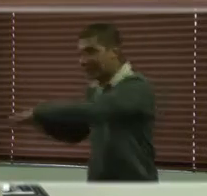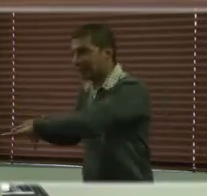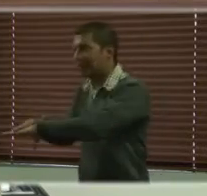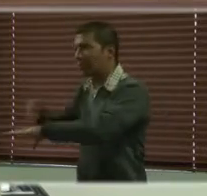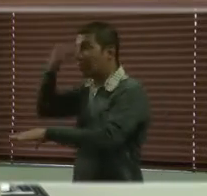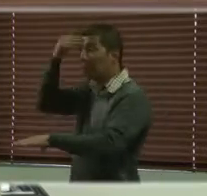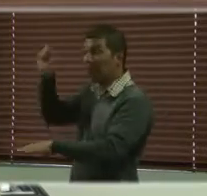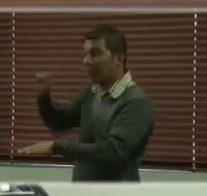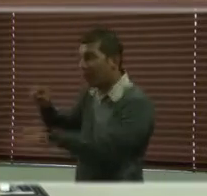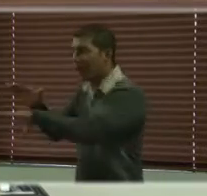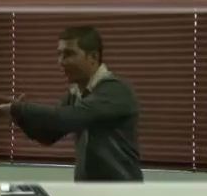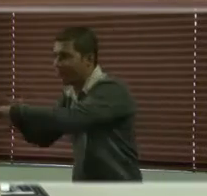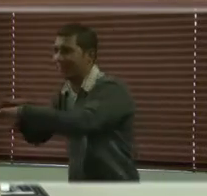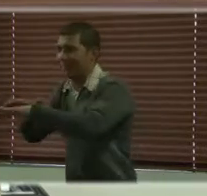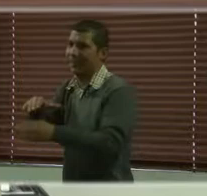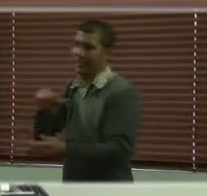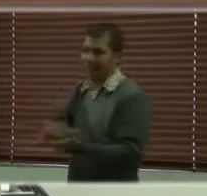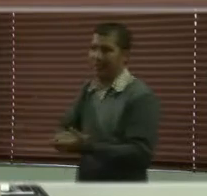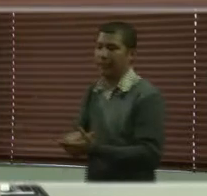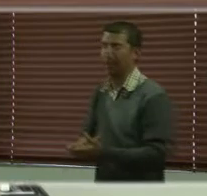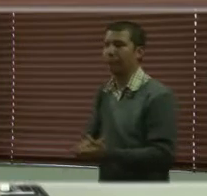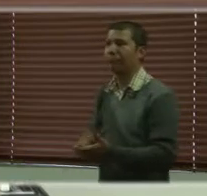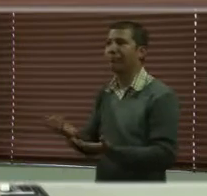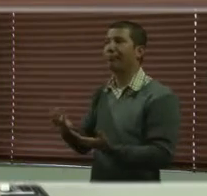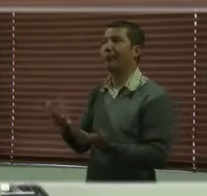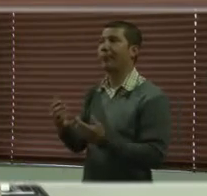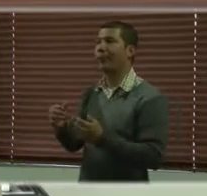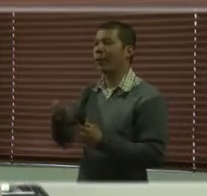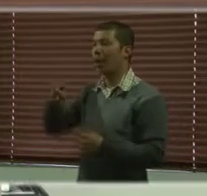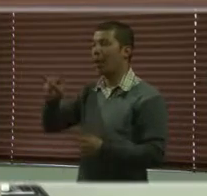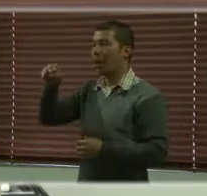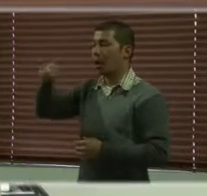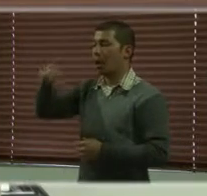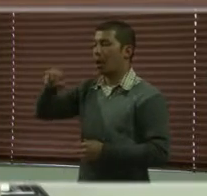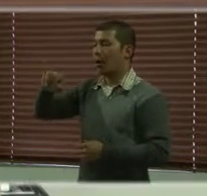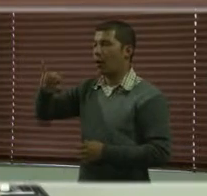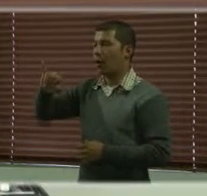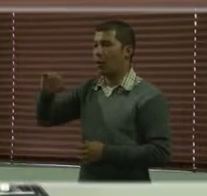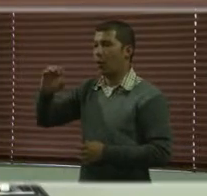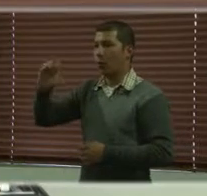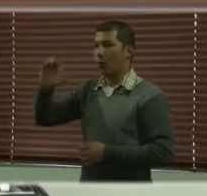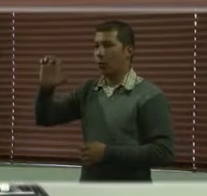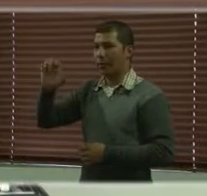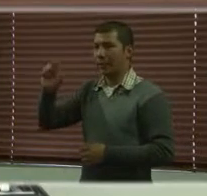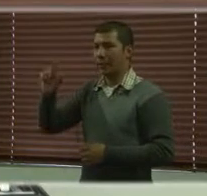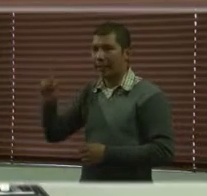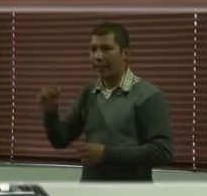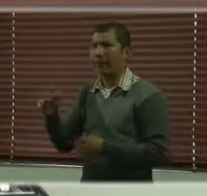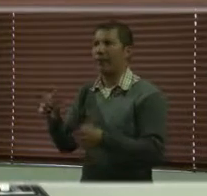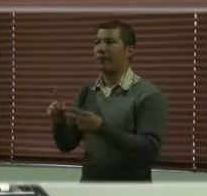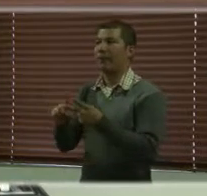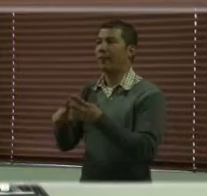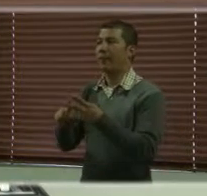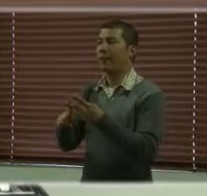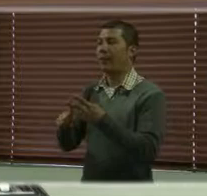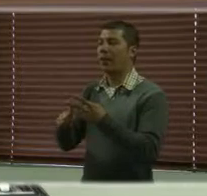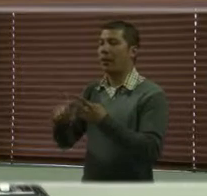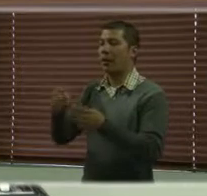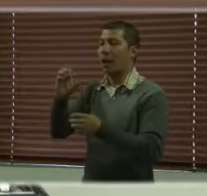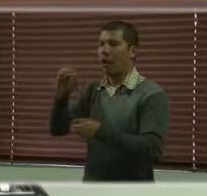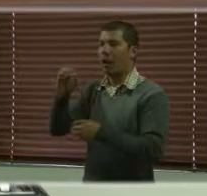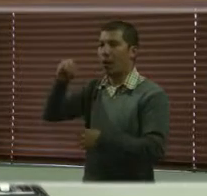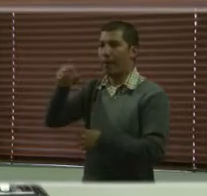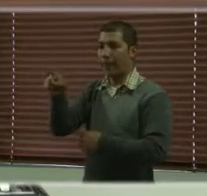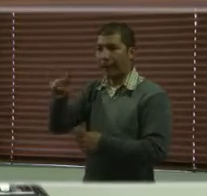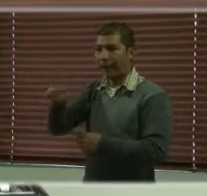especializadas de Naciones Unidas como unicef como ONU mujeres como la Organización Mundial de la Salud la organización Internacional